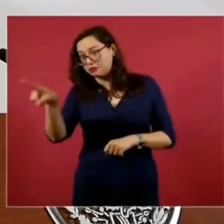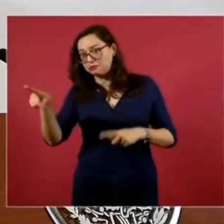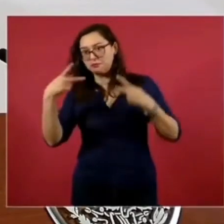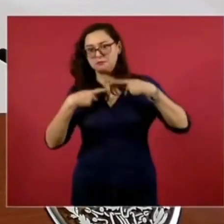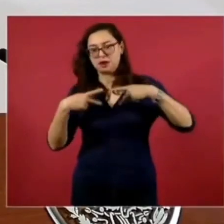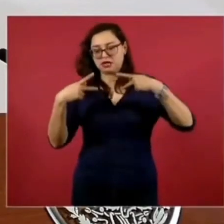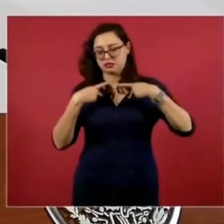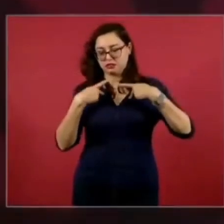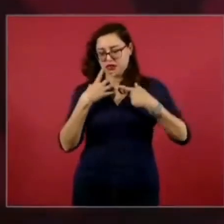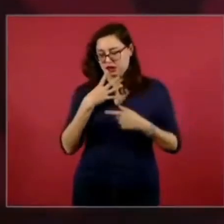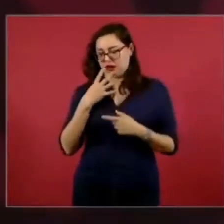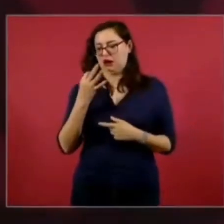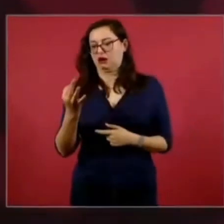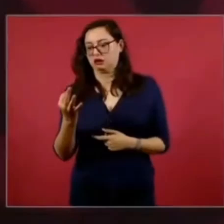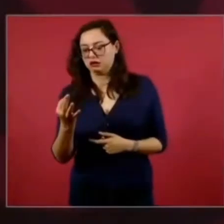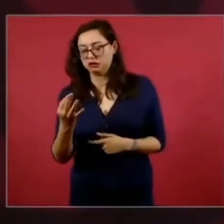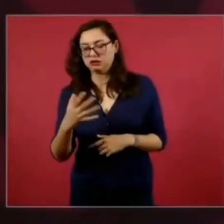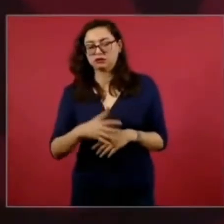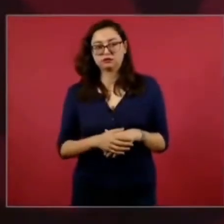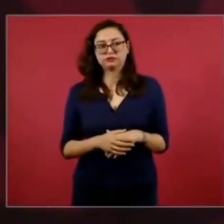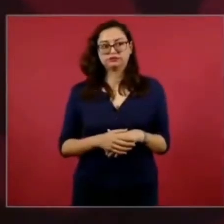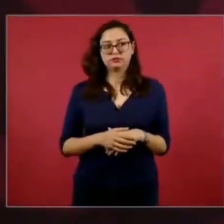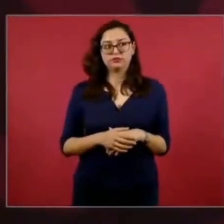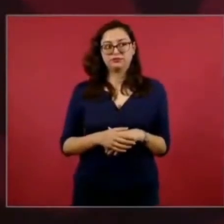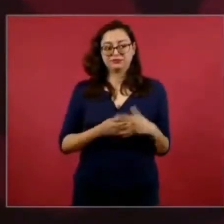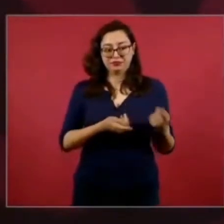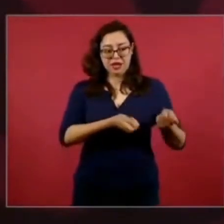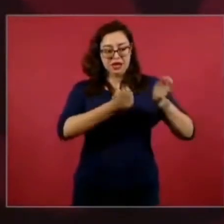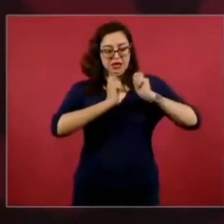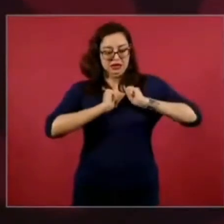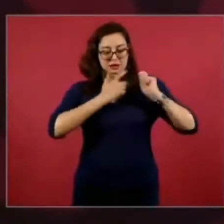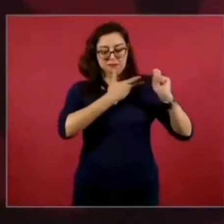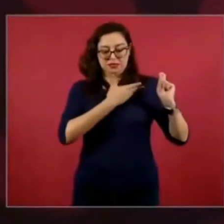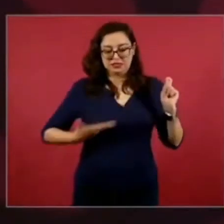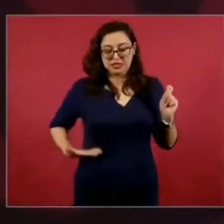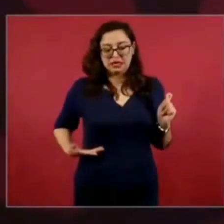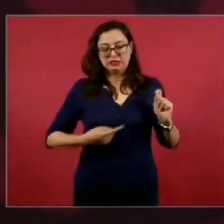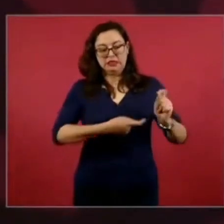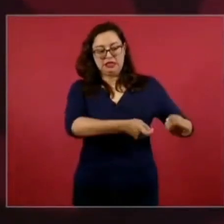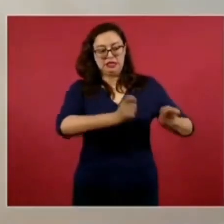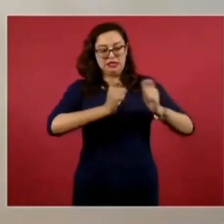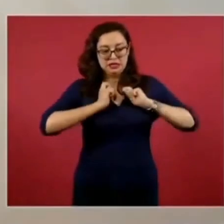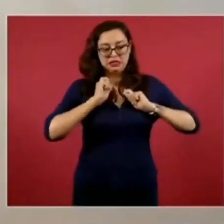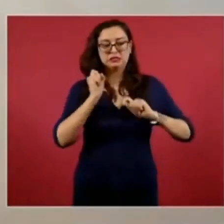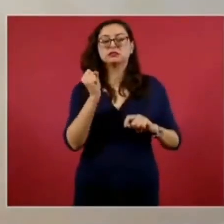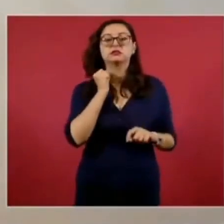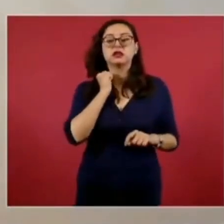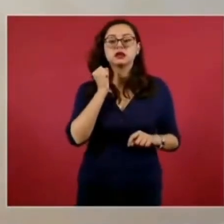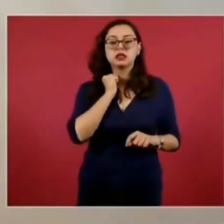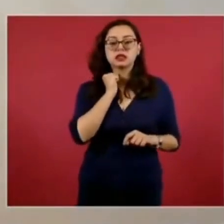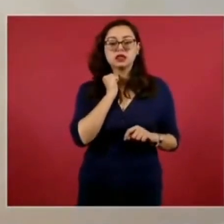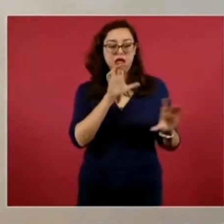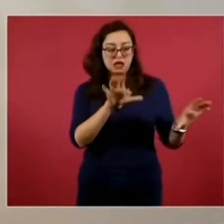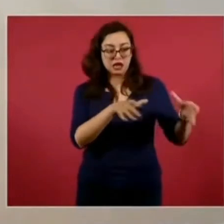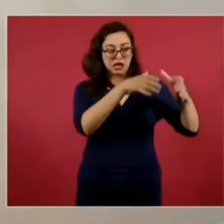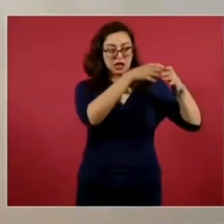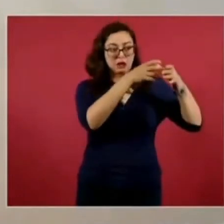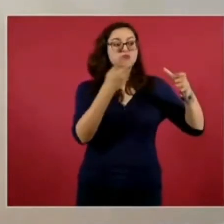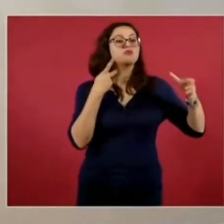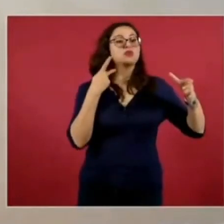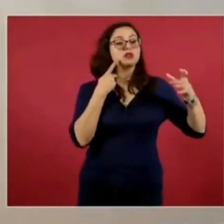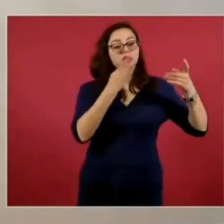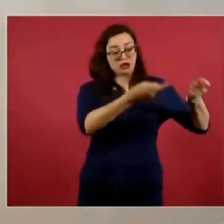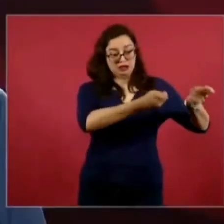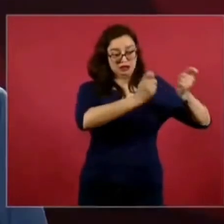eligieron no fue el presidente no fueron los senadores no es la cúpula del